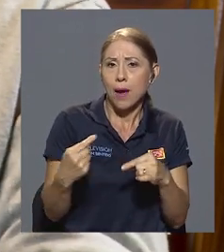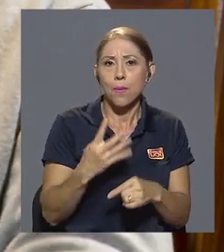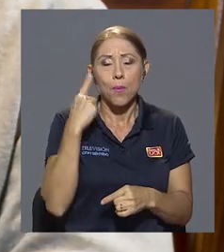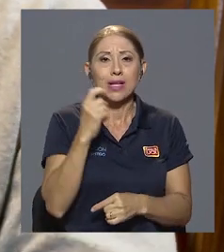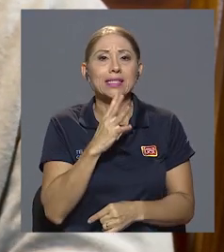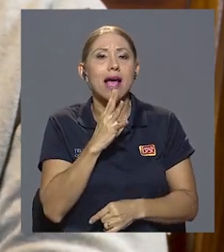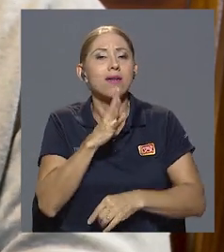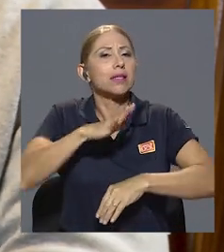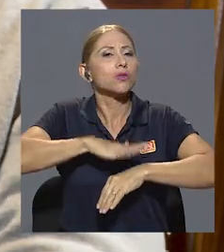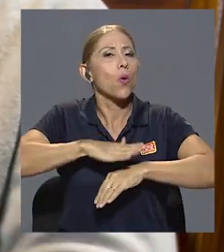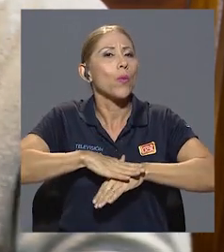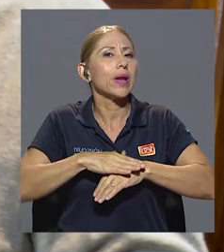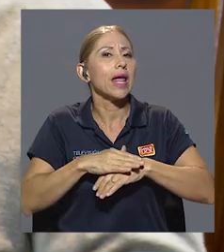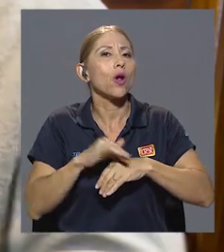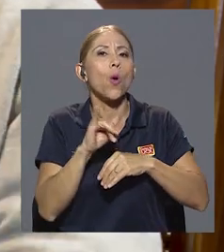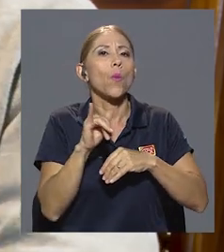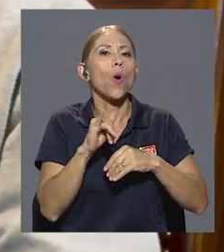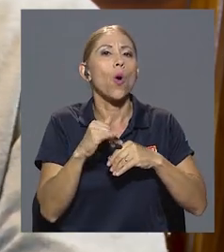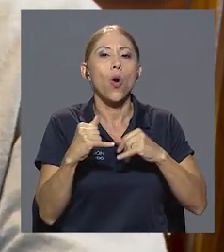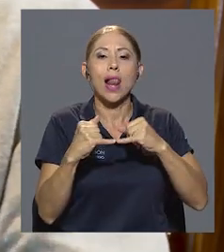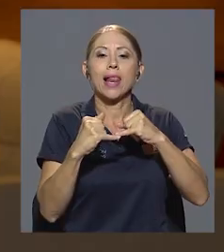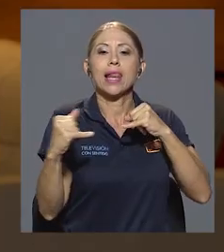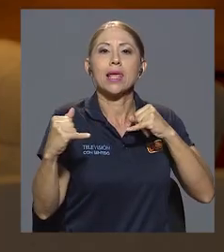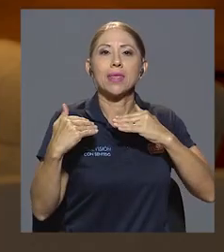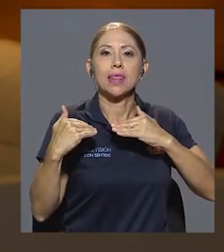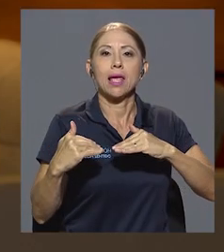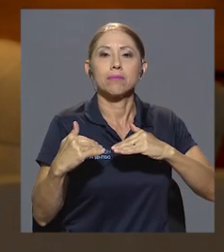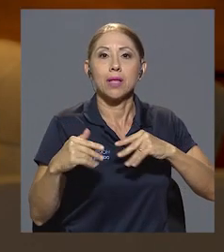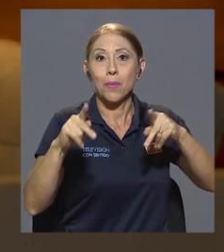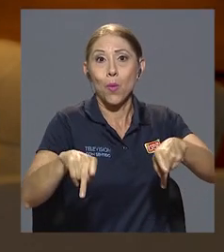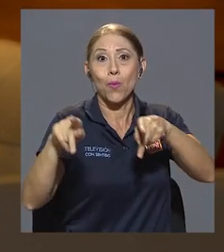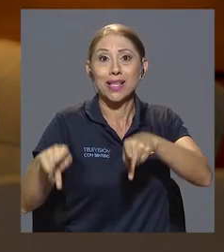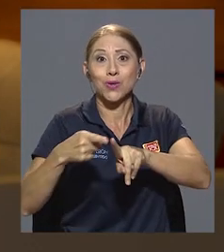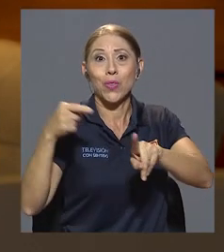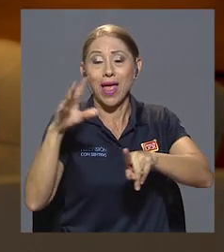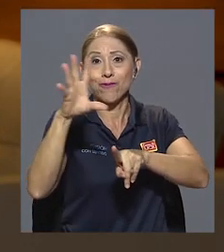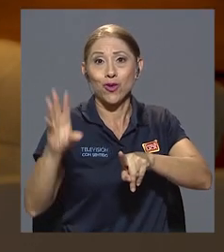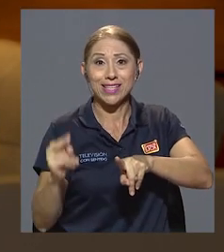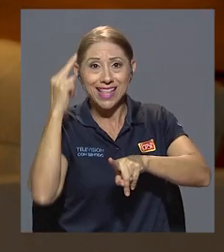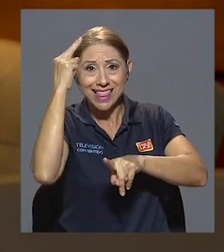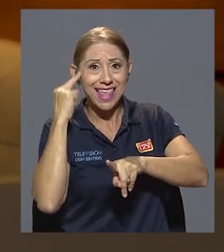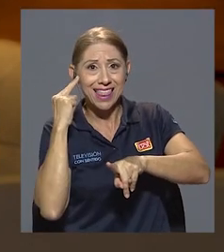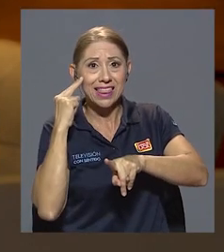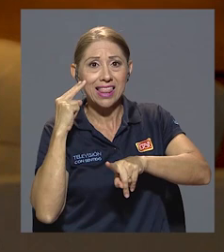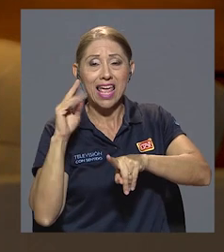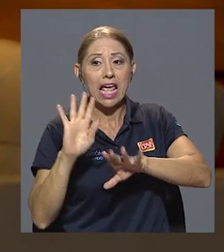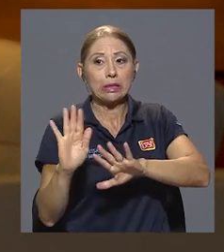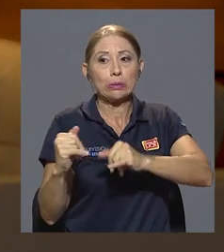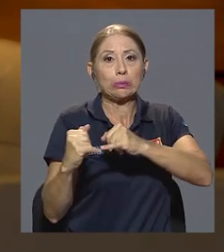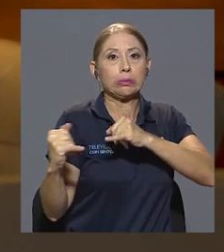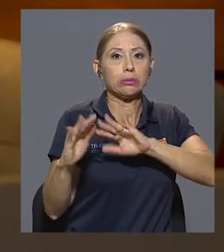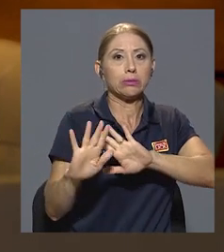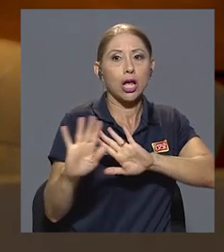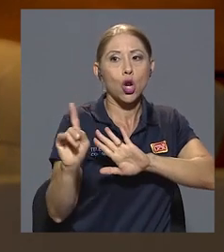como un cierto límite para el paso de población afrodescendiente que se ve que se ve evitado